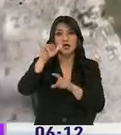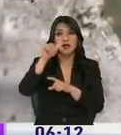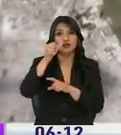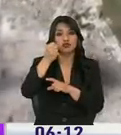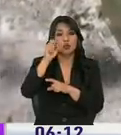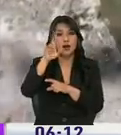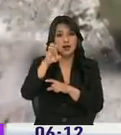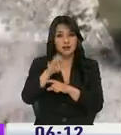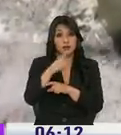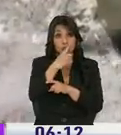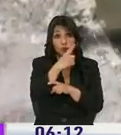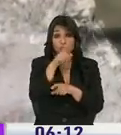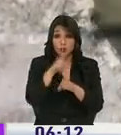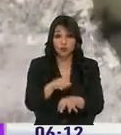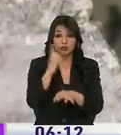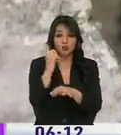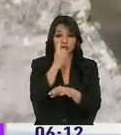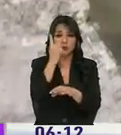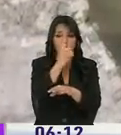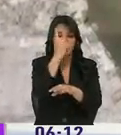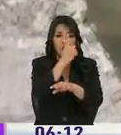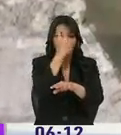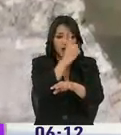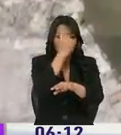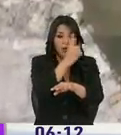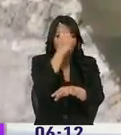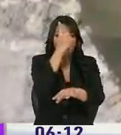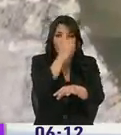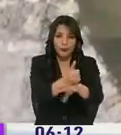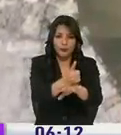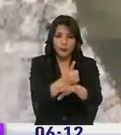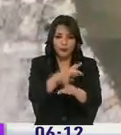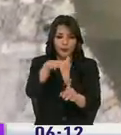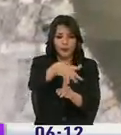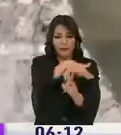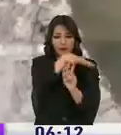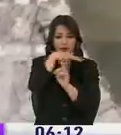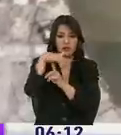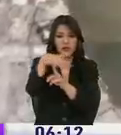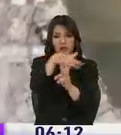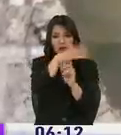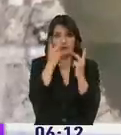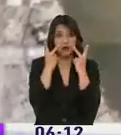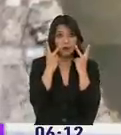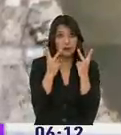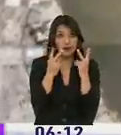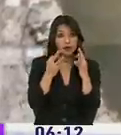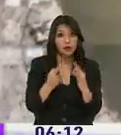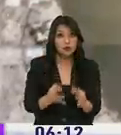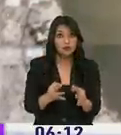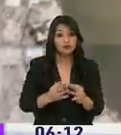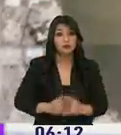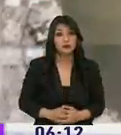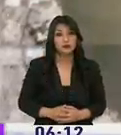se había precipitado en medio de la espesa vegetación. Pudimos divisar unos indicios de un posible